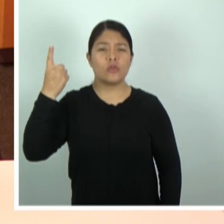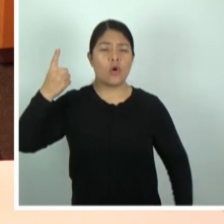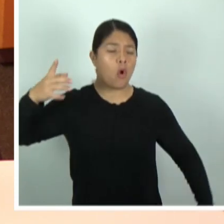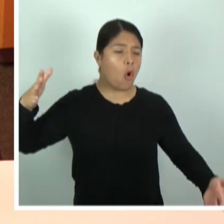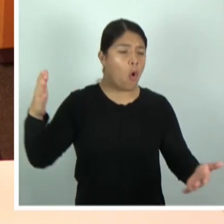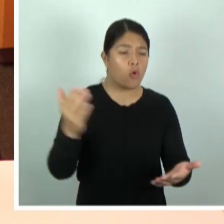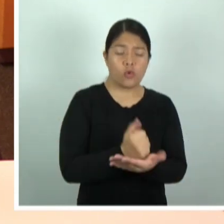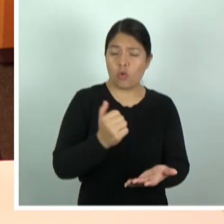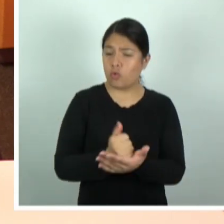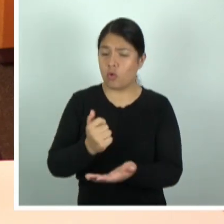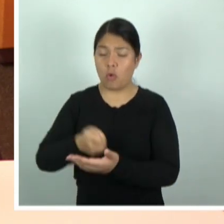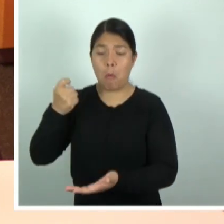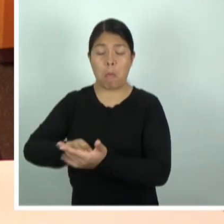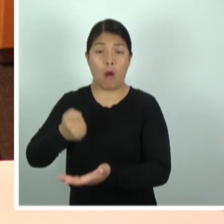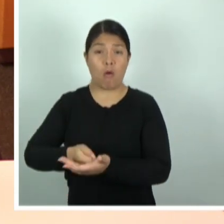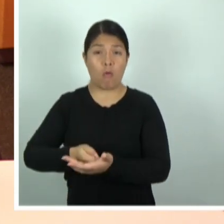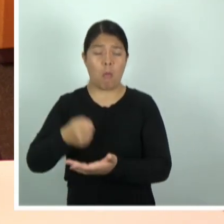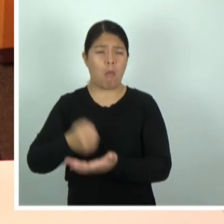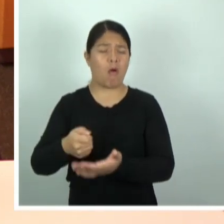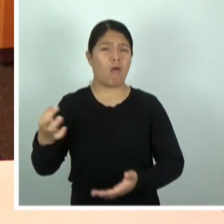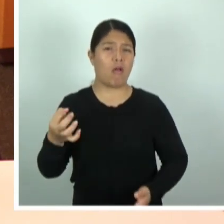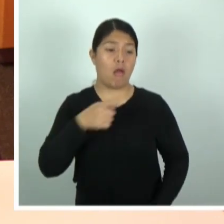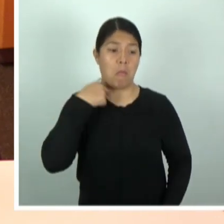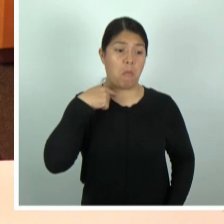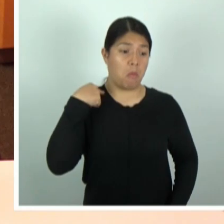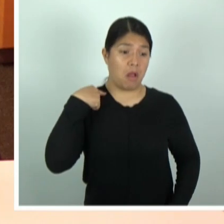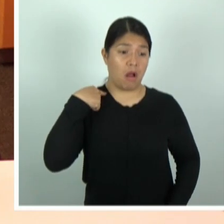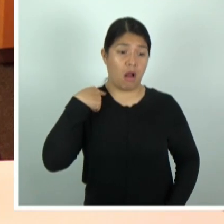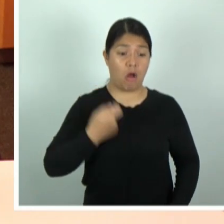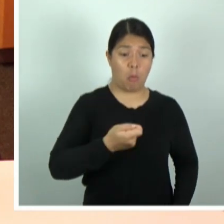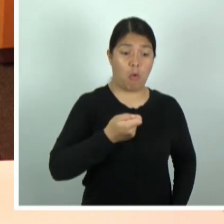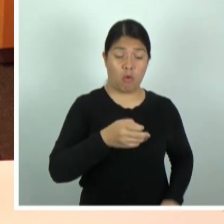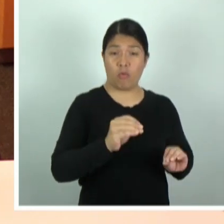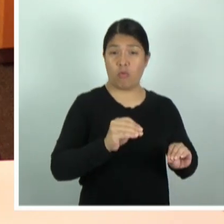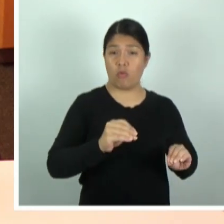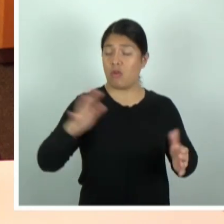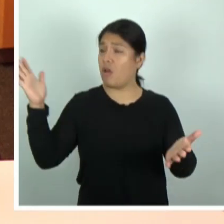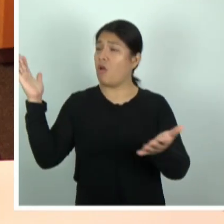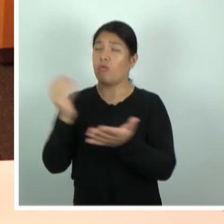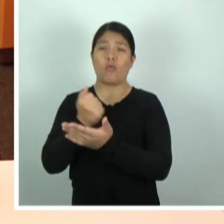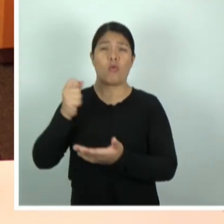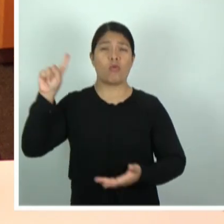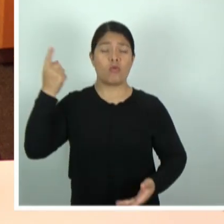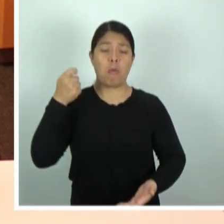por el pecado. Aquel que no conocía pecado fue hecho pecado por